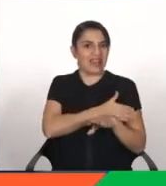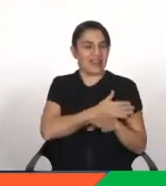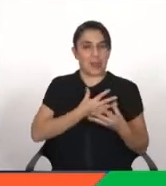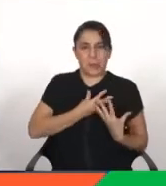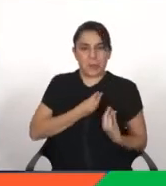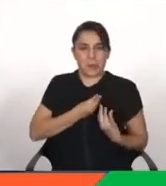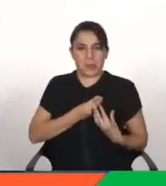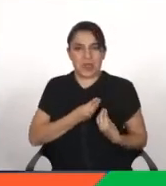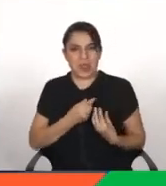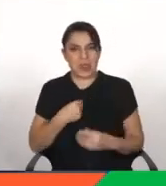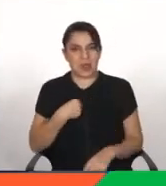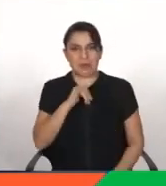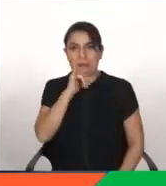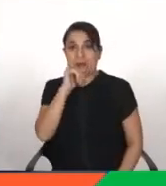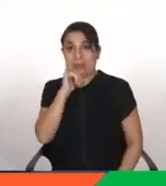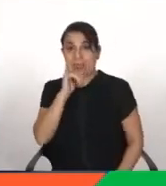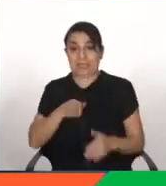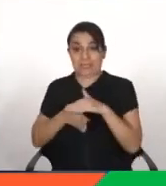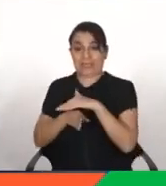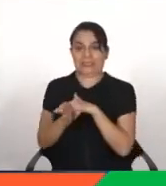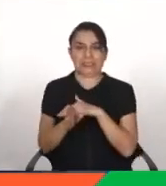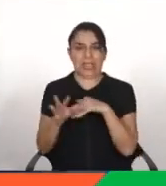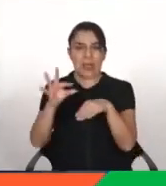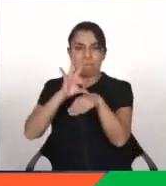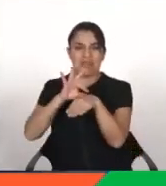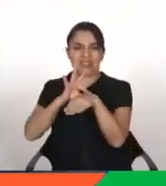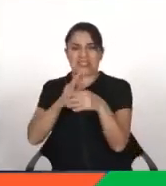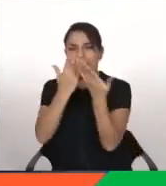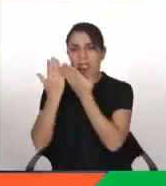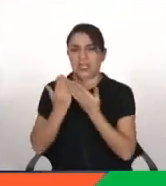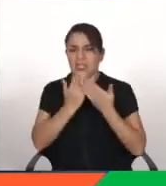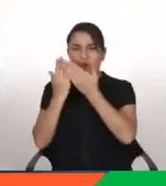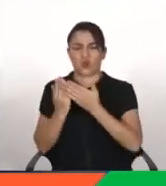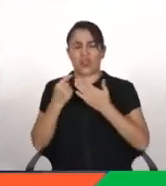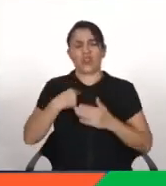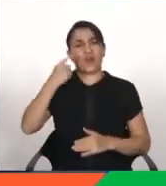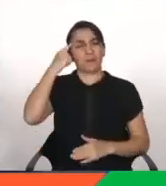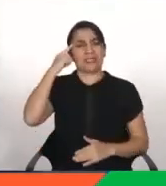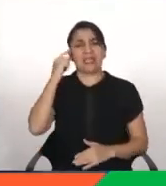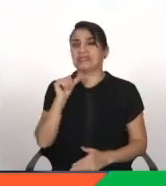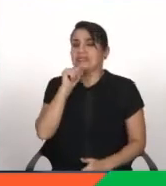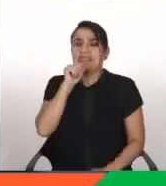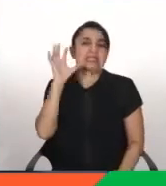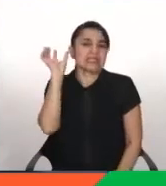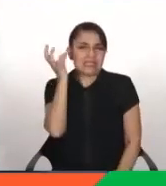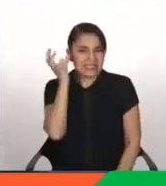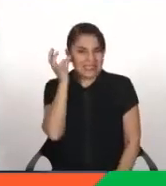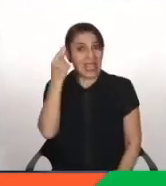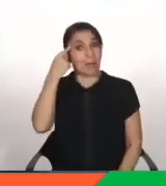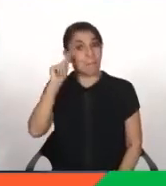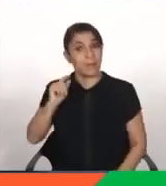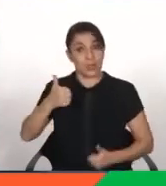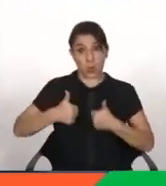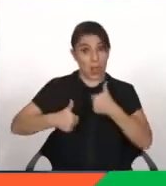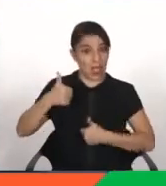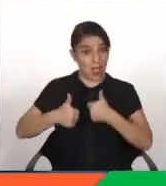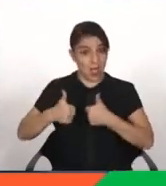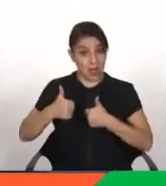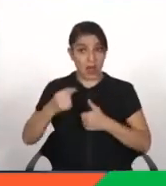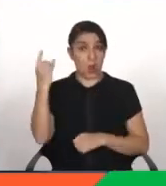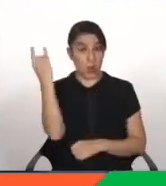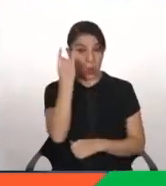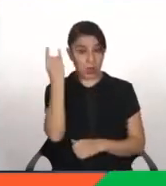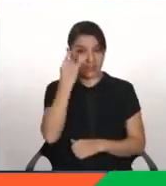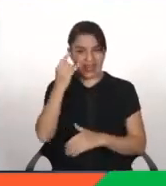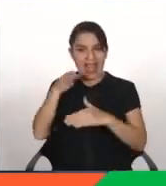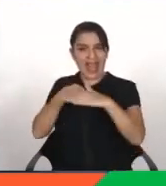de que yo también cuando empecé biomedicina pensé que pues igual no iba a ser capaz de entender todo lo que me van a explicar. Pero hay que pensar que una carrera está pensada para que entre gente que